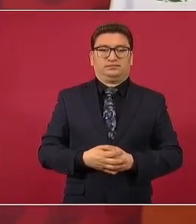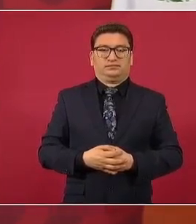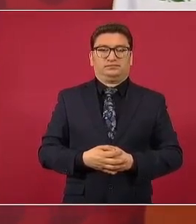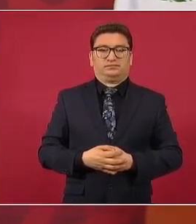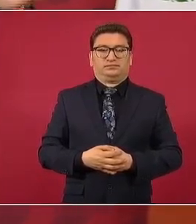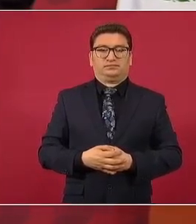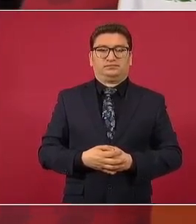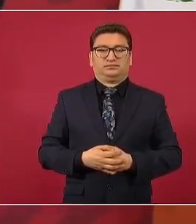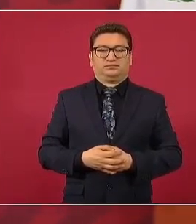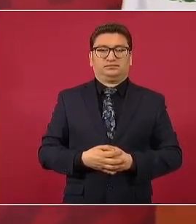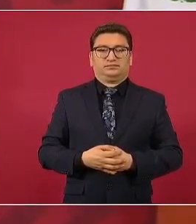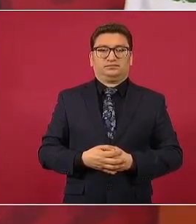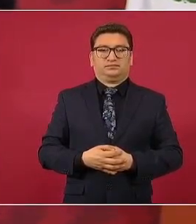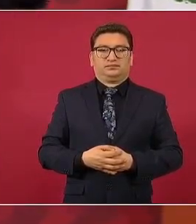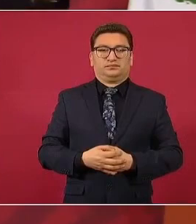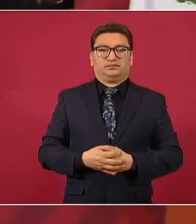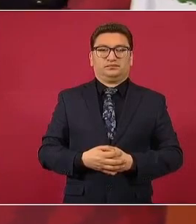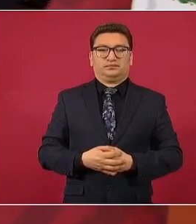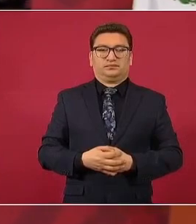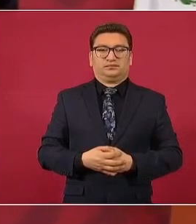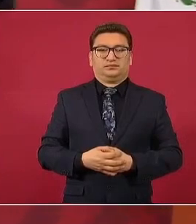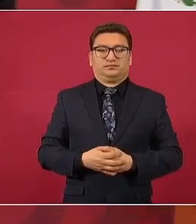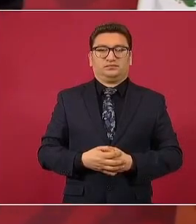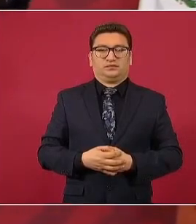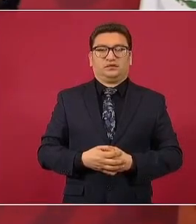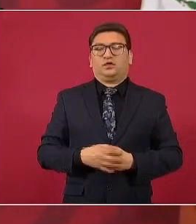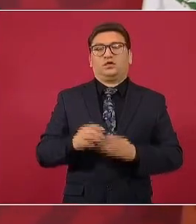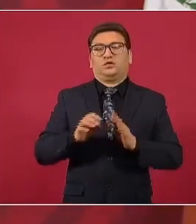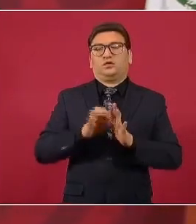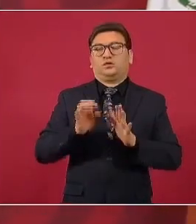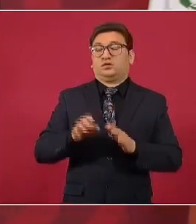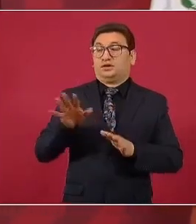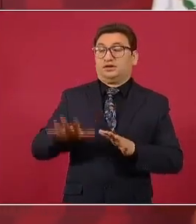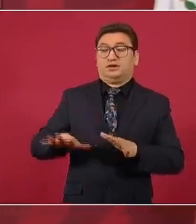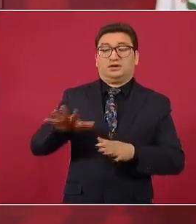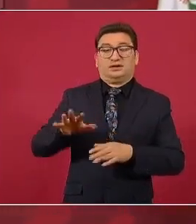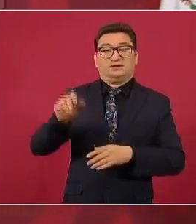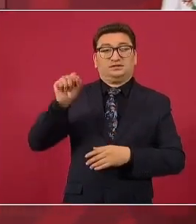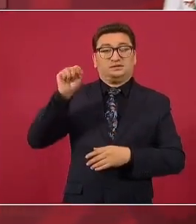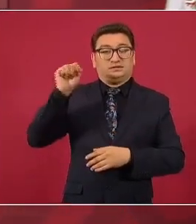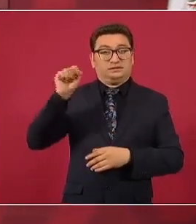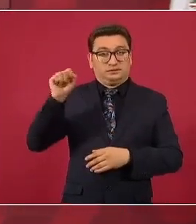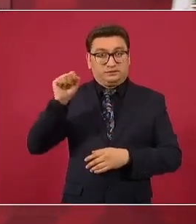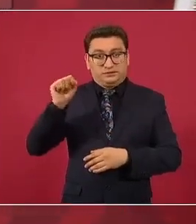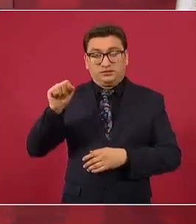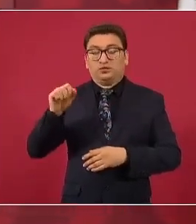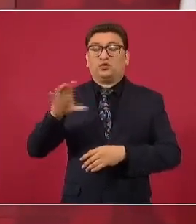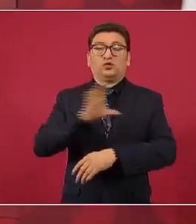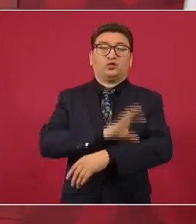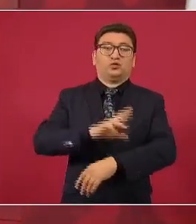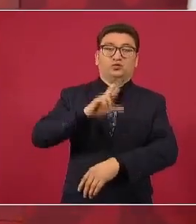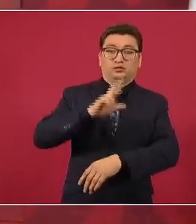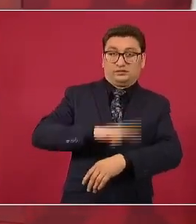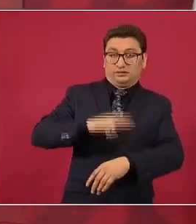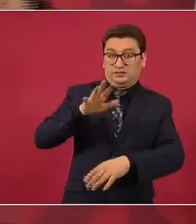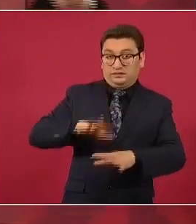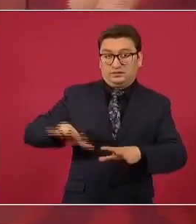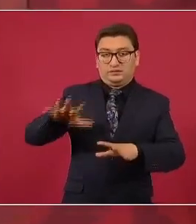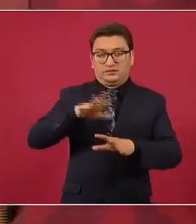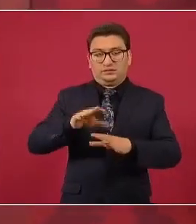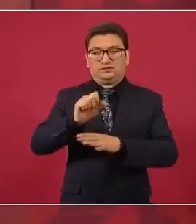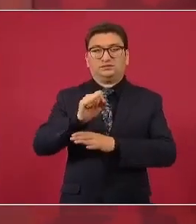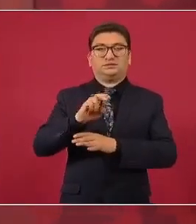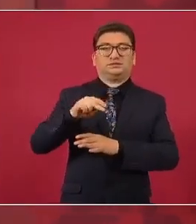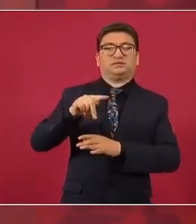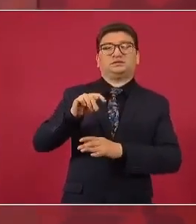el sindicato o la coordinación magisterial democrática, la